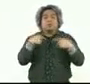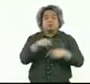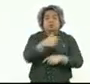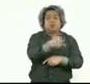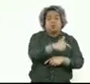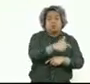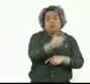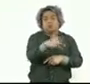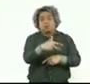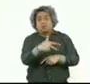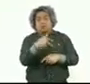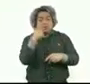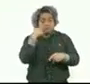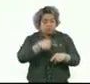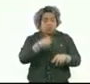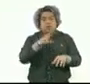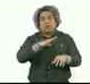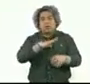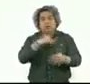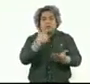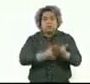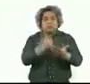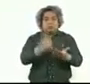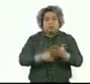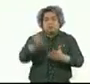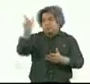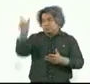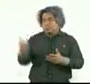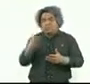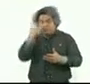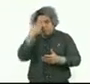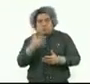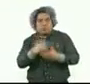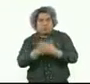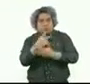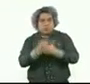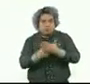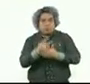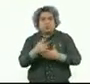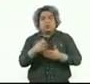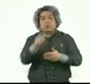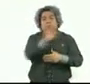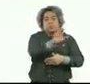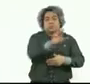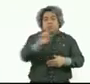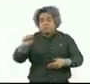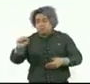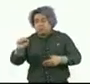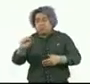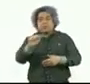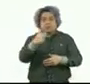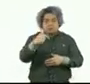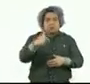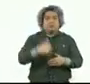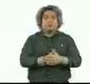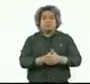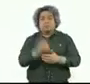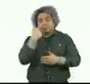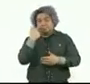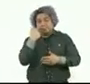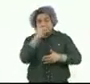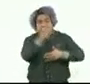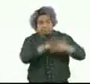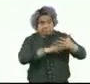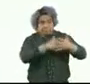cuenten con comorbilidades graves como las que están establecidas en el Plan Nacional de Vacunación. Esto de miércoles a sábado 12. Aquí les dejo una tabla si